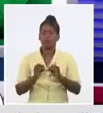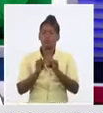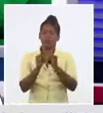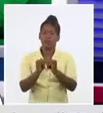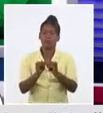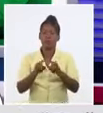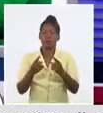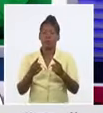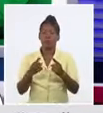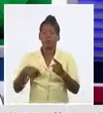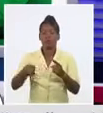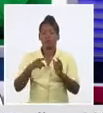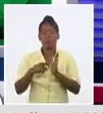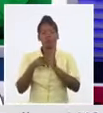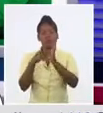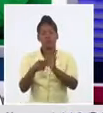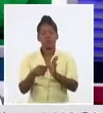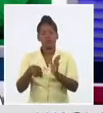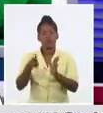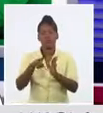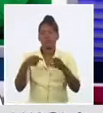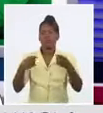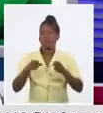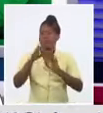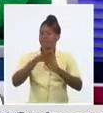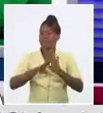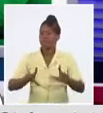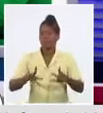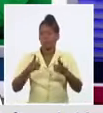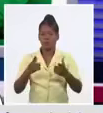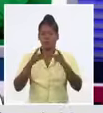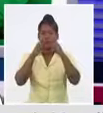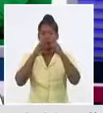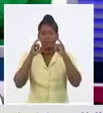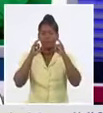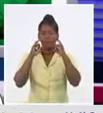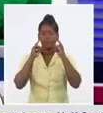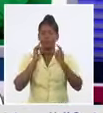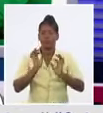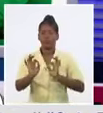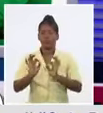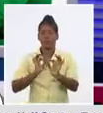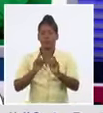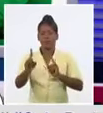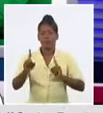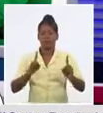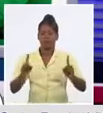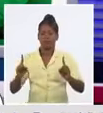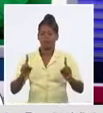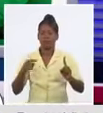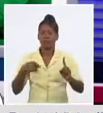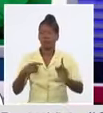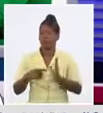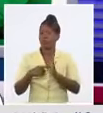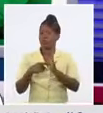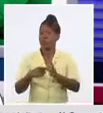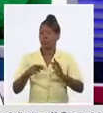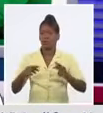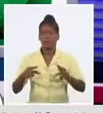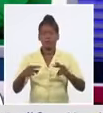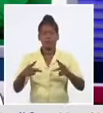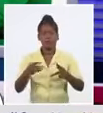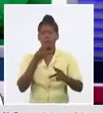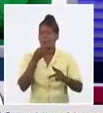protección, que es imprescindible en estos momentos, yo aprovecho para reiterar lo que se ha dicho ya en varias